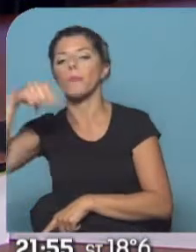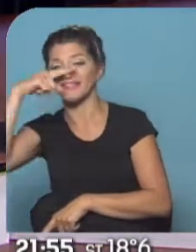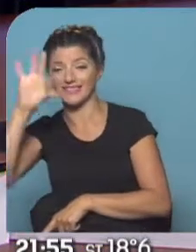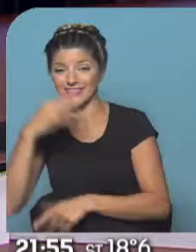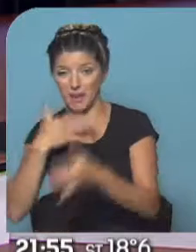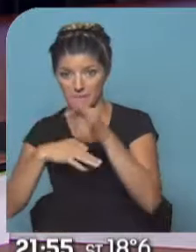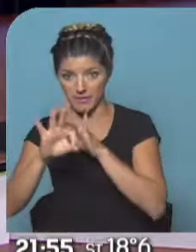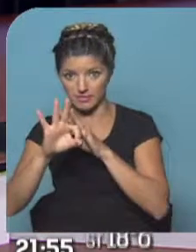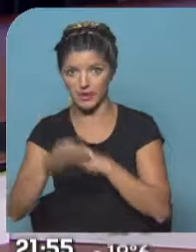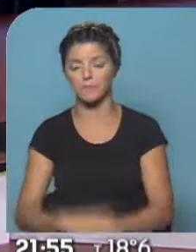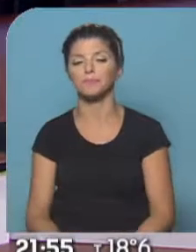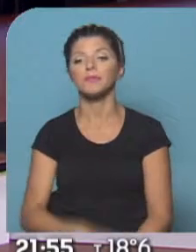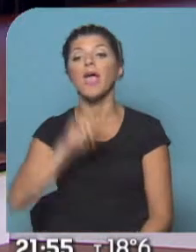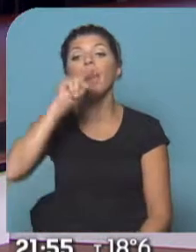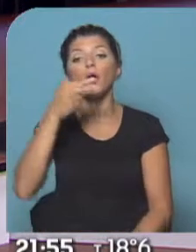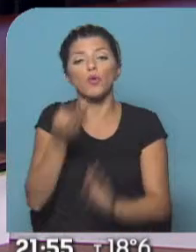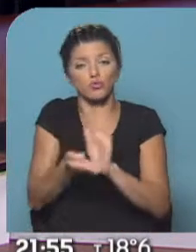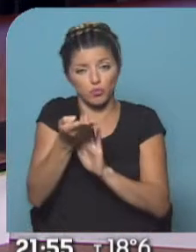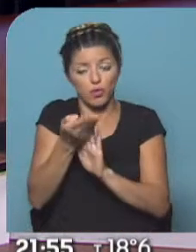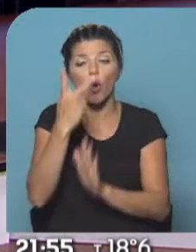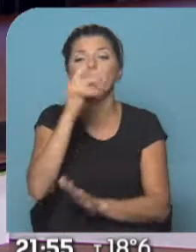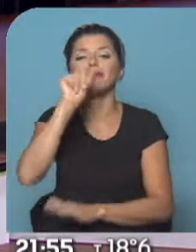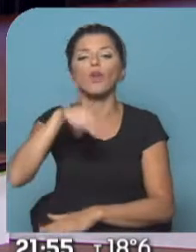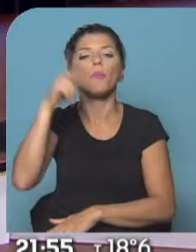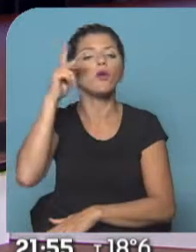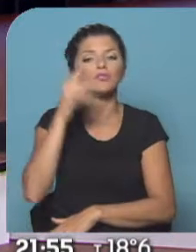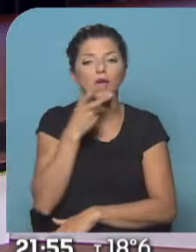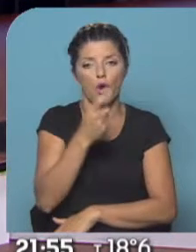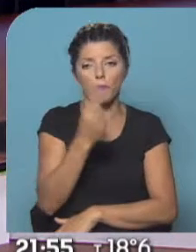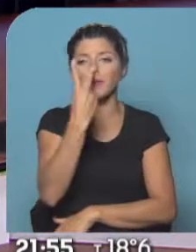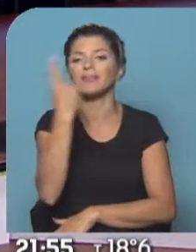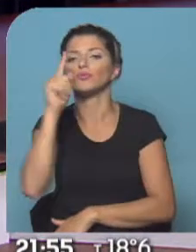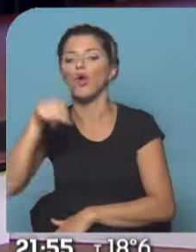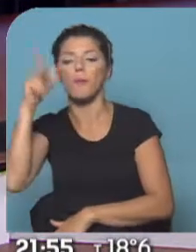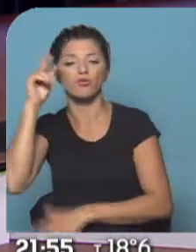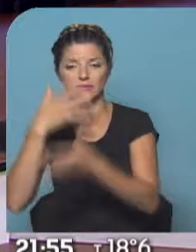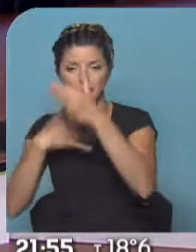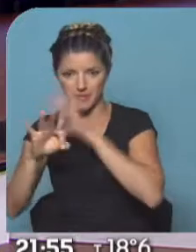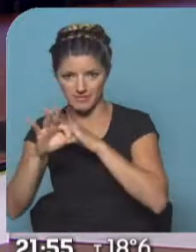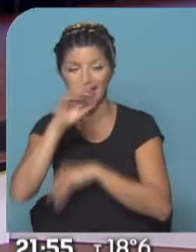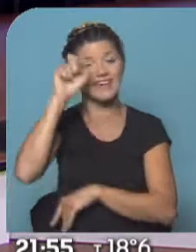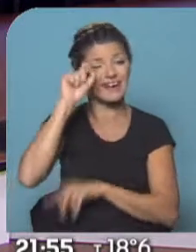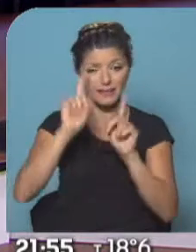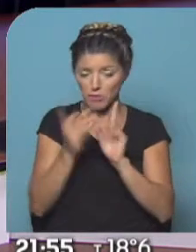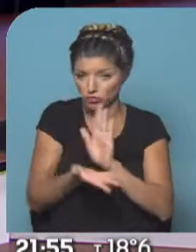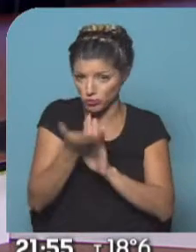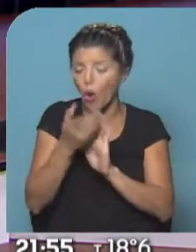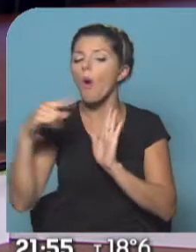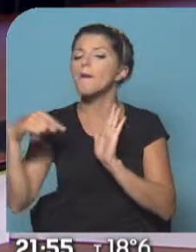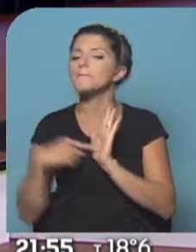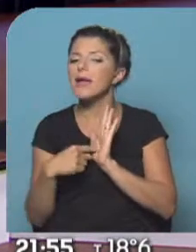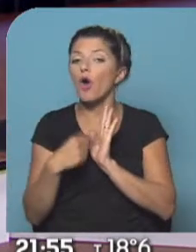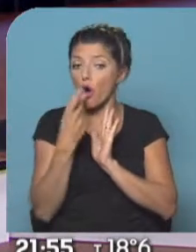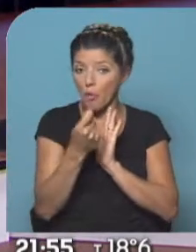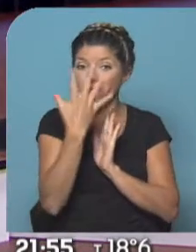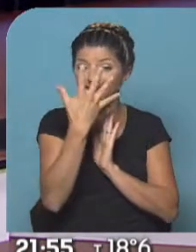la venta. Leve suba del euro, 20,80, 21,80, y también subió el real, pero con un detalle. Para la